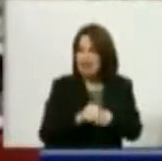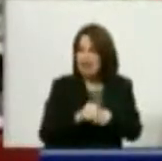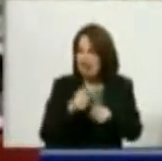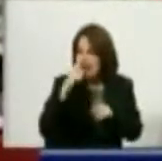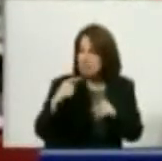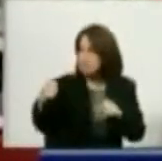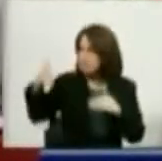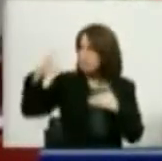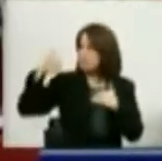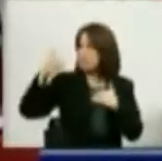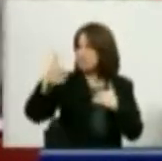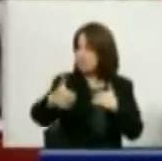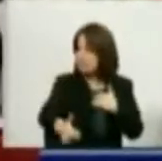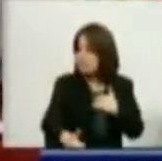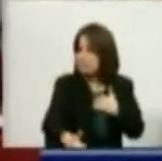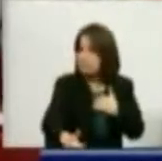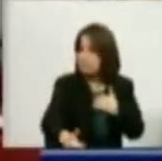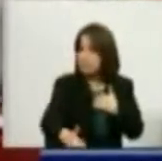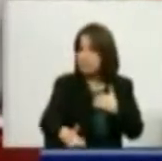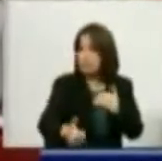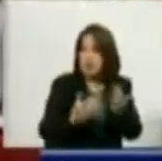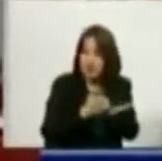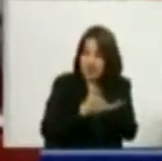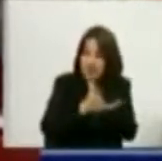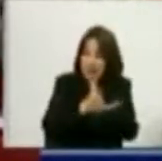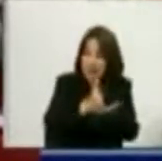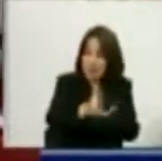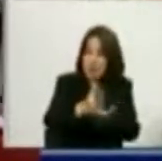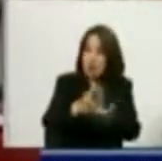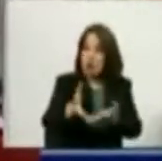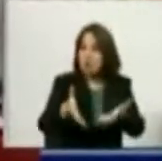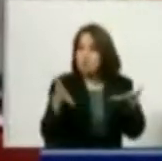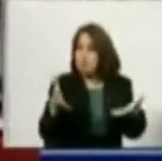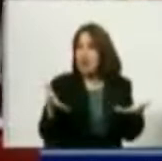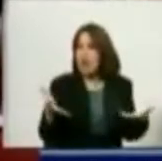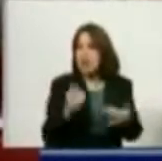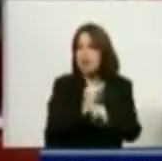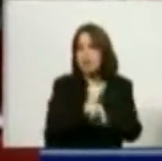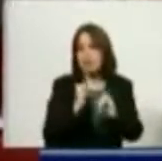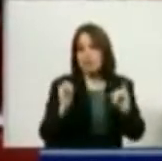dentro de todo este camino de lucha por la independencia